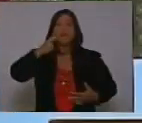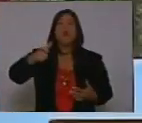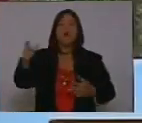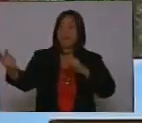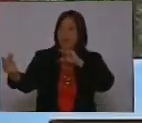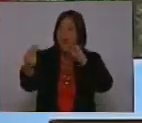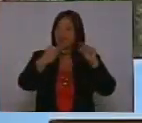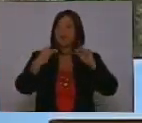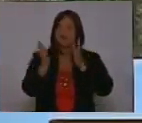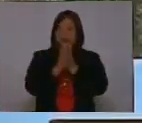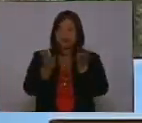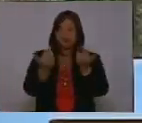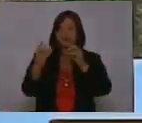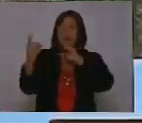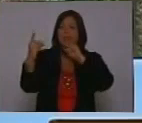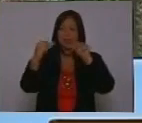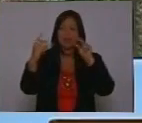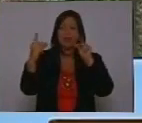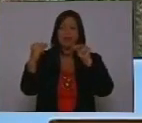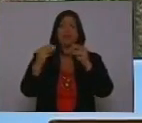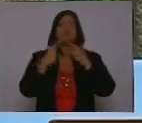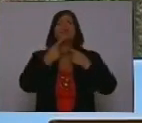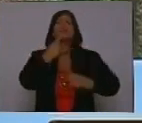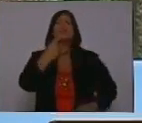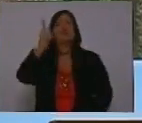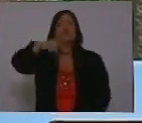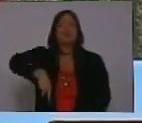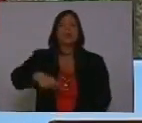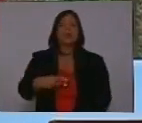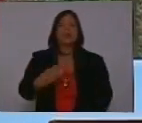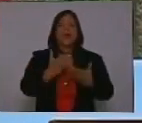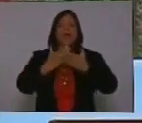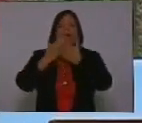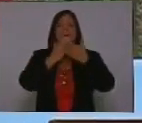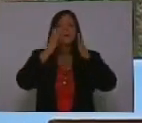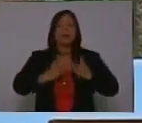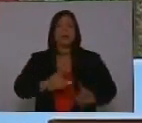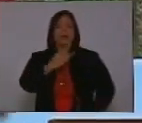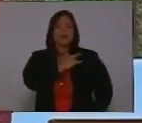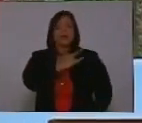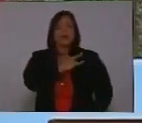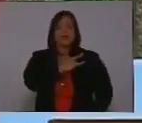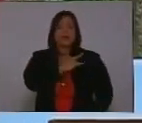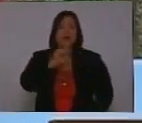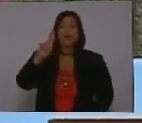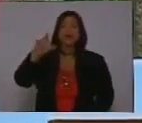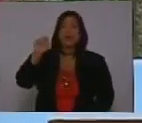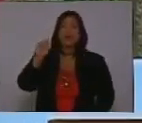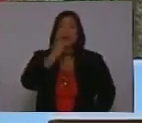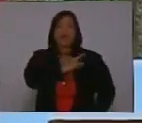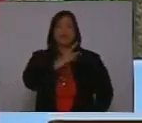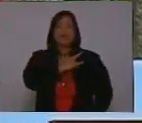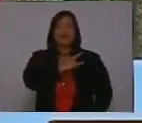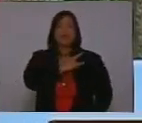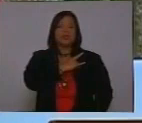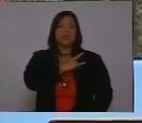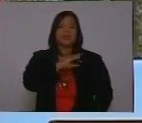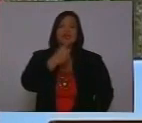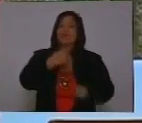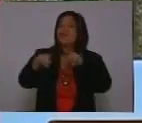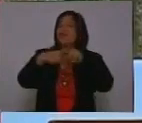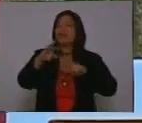debate. Yo hoy le digo, estudiantes de la UCB, estudiantes de las